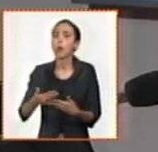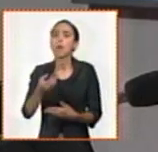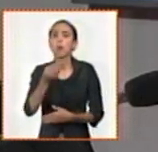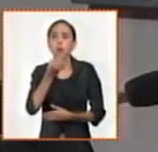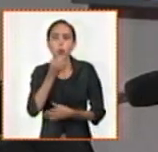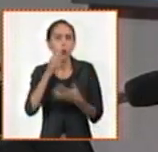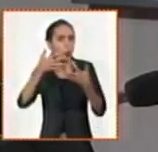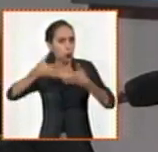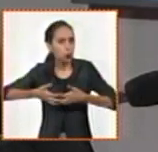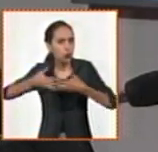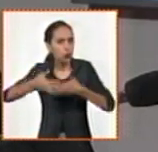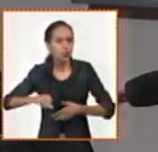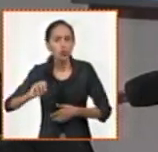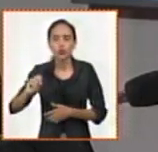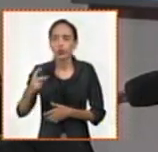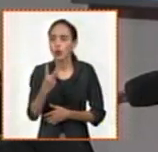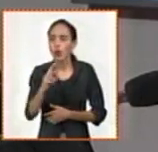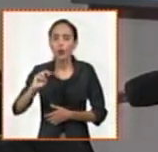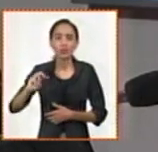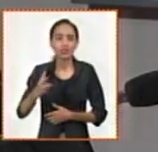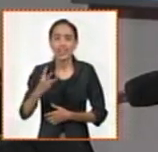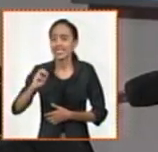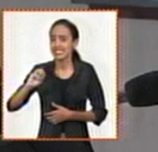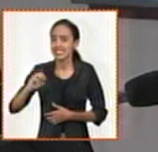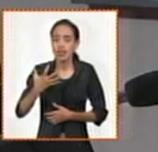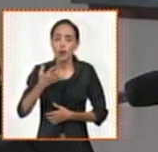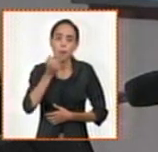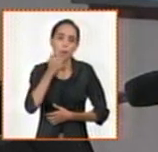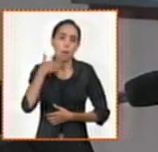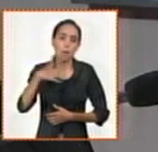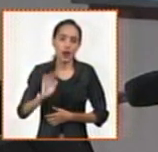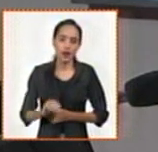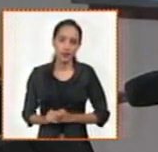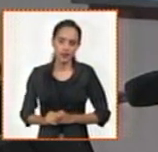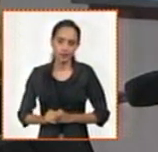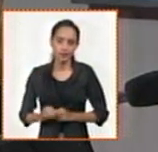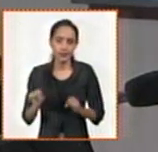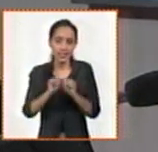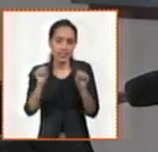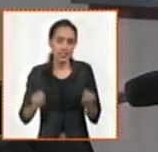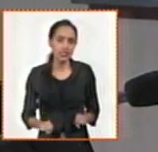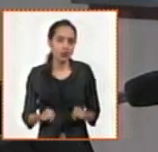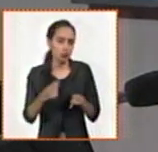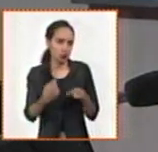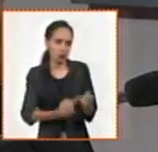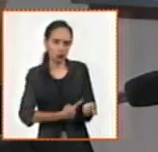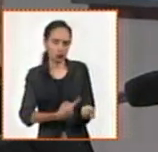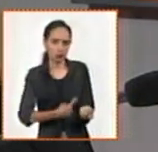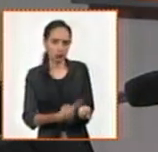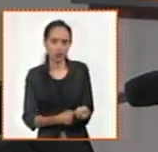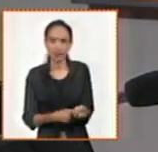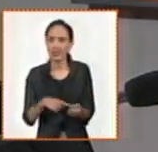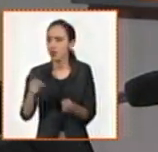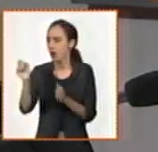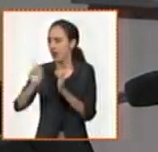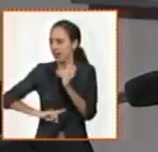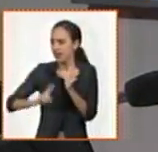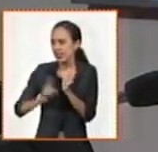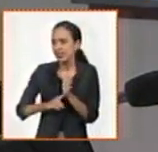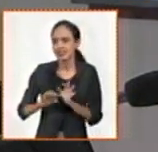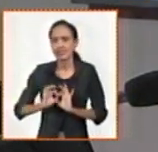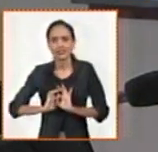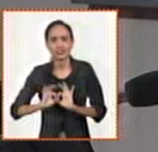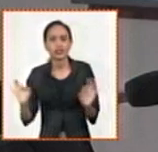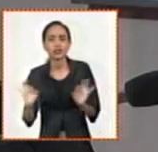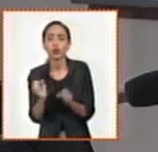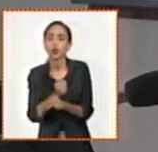producir 2, 3, 5 veces más que sistemas convencionales, con una eficiencia energética, una